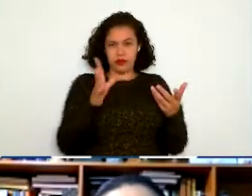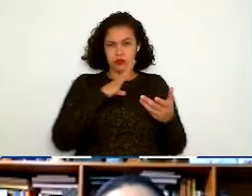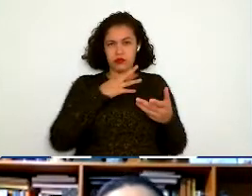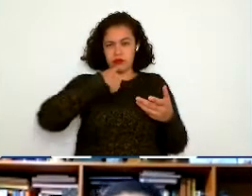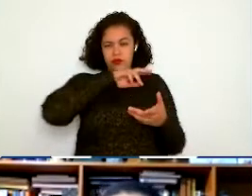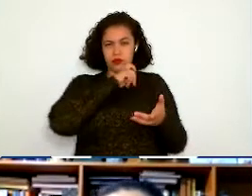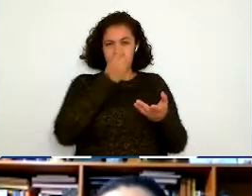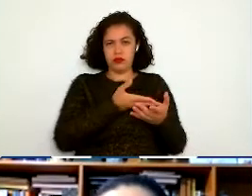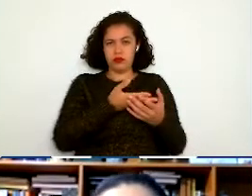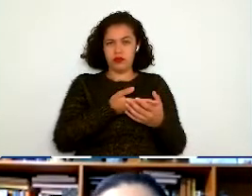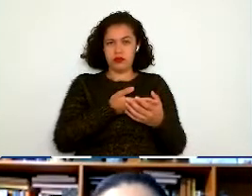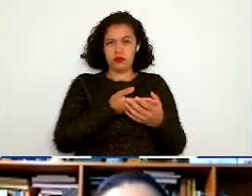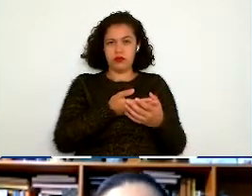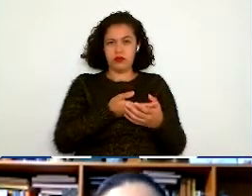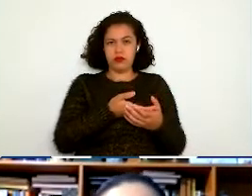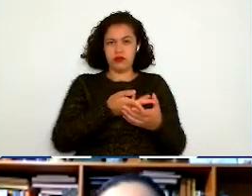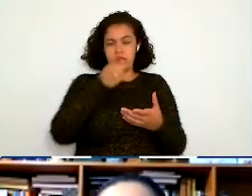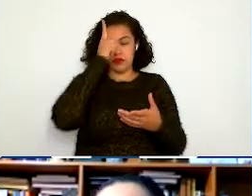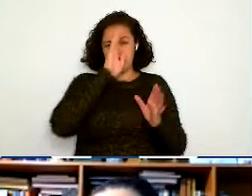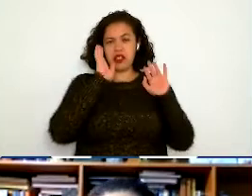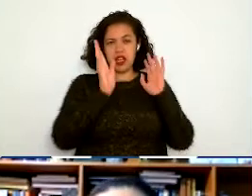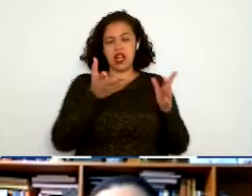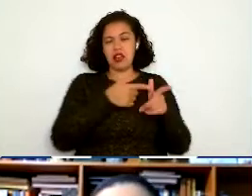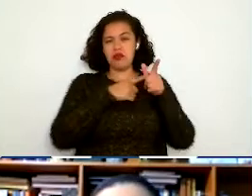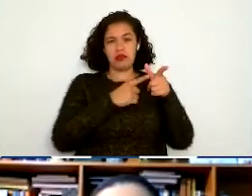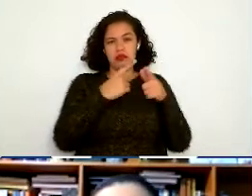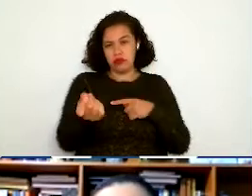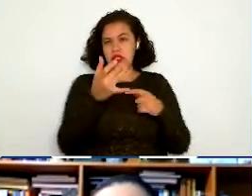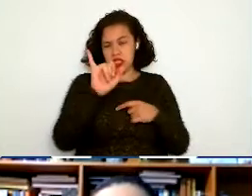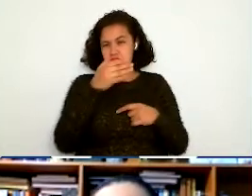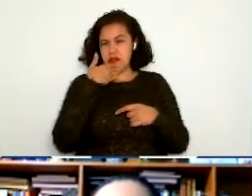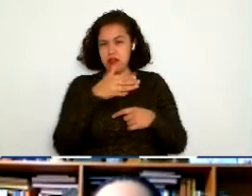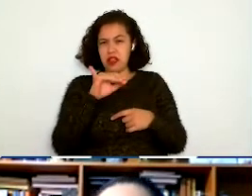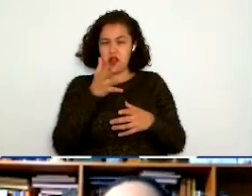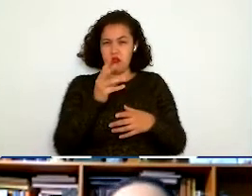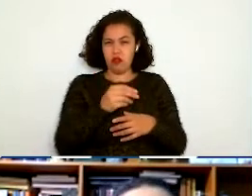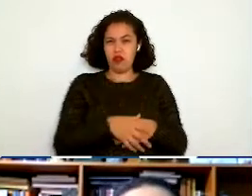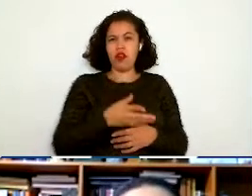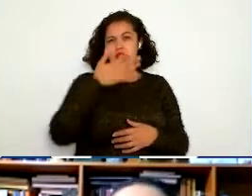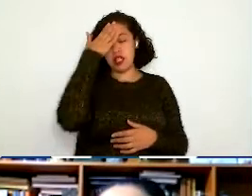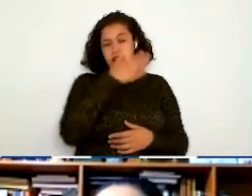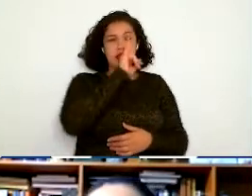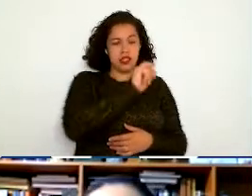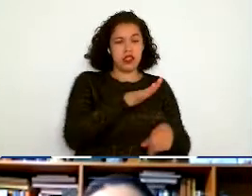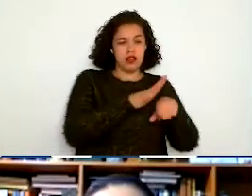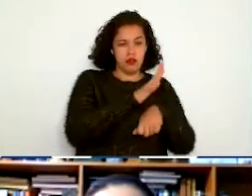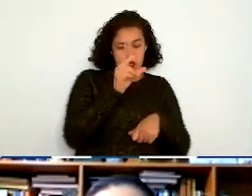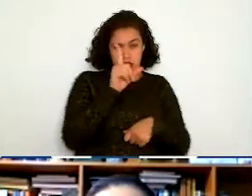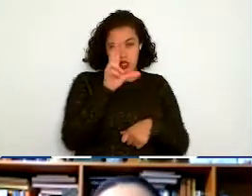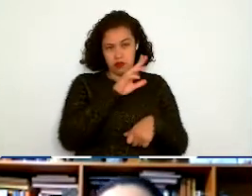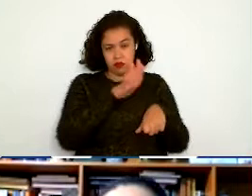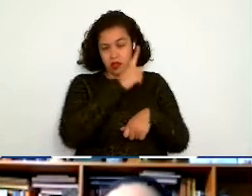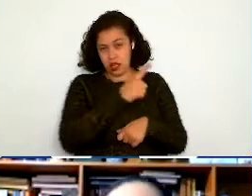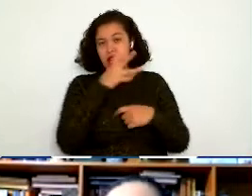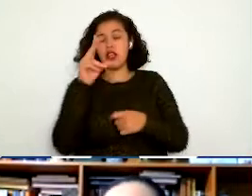¿Cómo realmente se va satisfecha o no se va satisfecha? Y saber si por qué, no por qué, pero